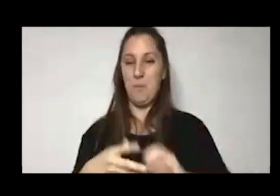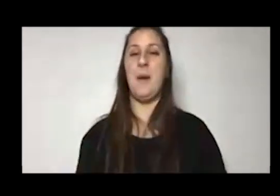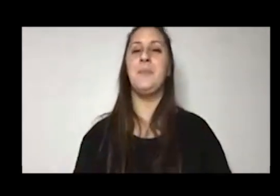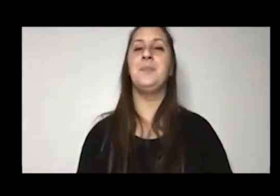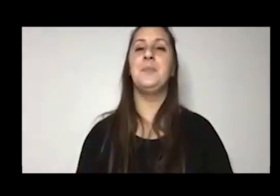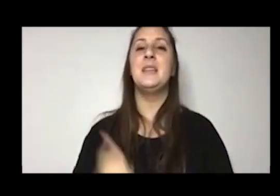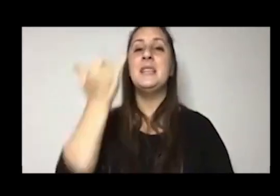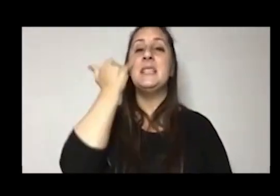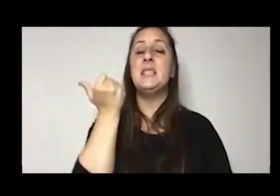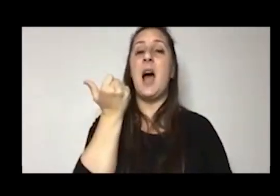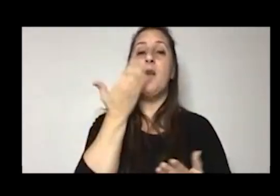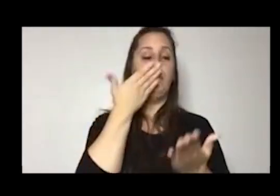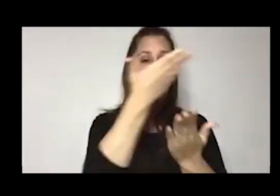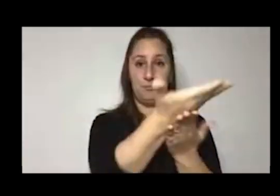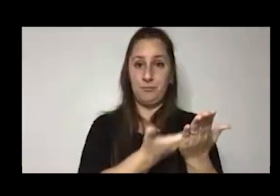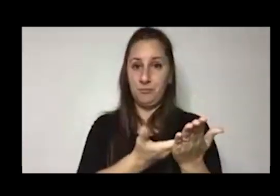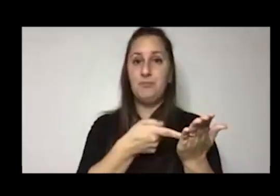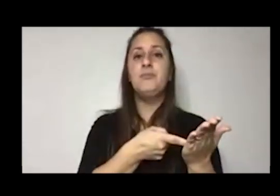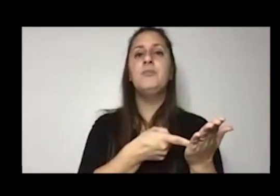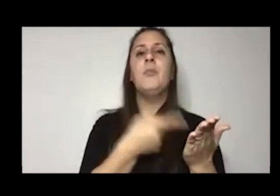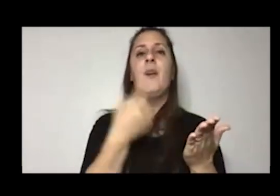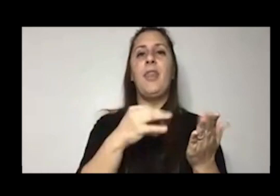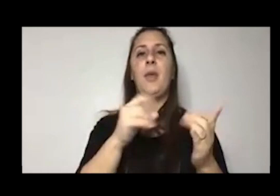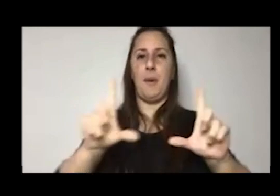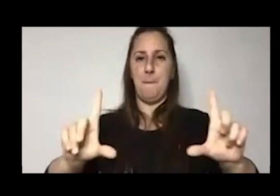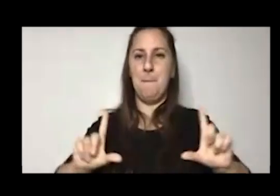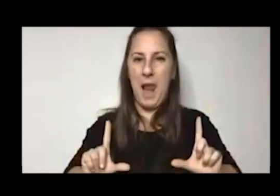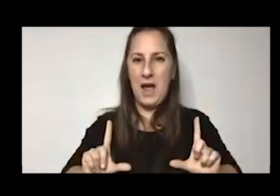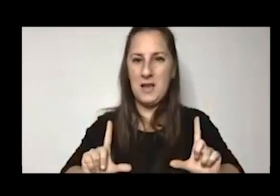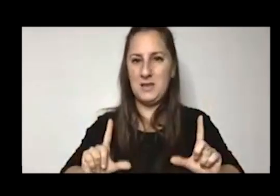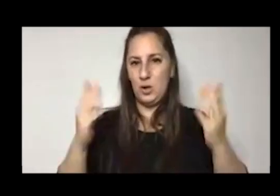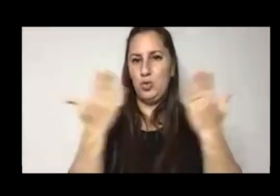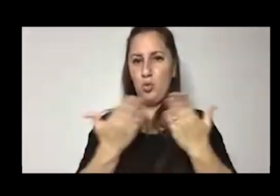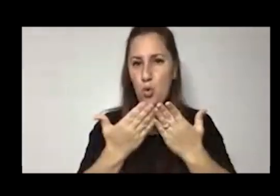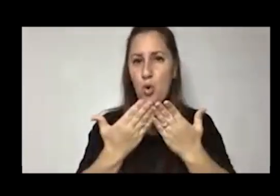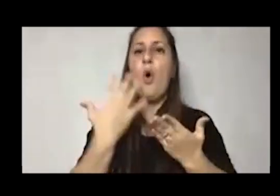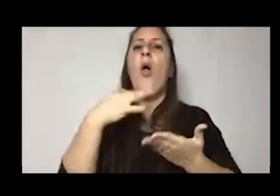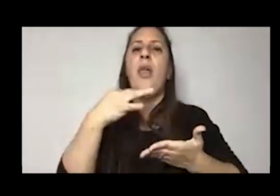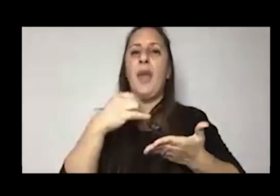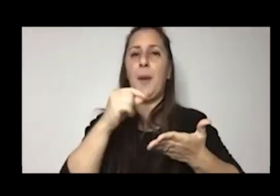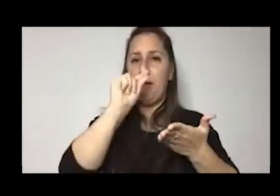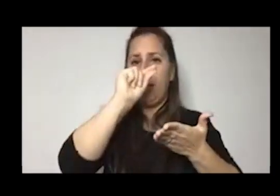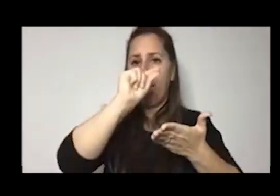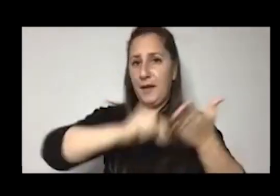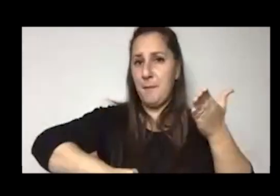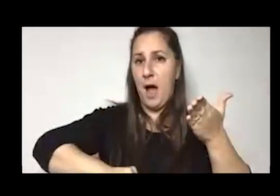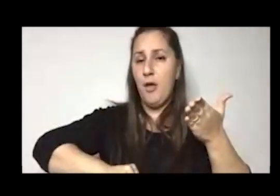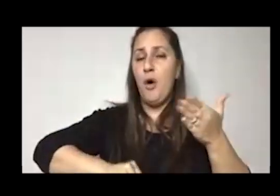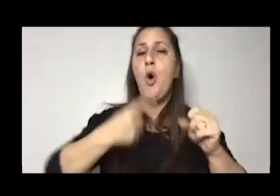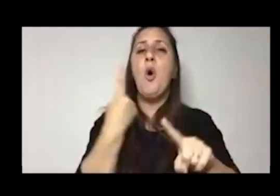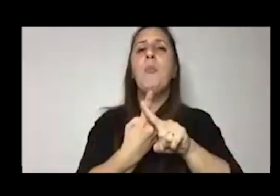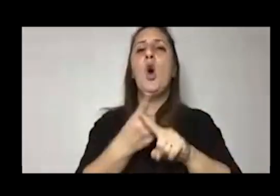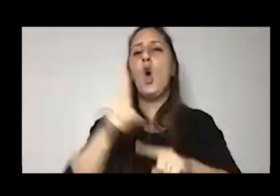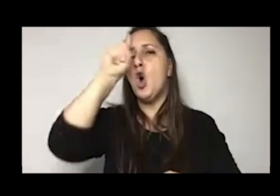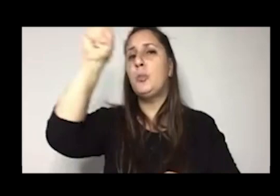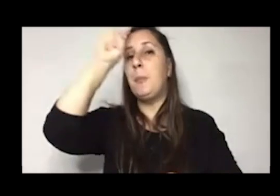tenemos, nos mandan a hacer placas. Tiene que estar firmado, o hasta ahora tenía que estar firmado al menos por un hospital público,